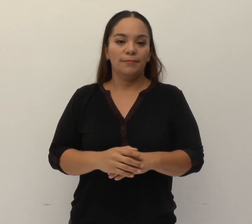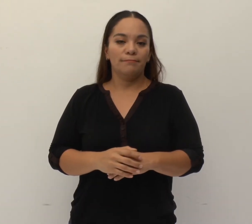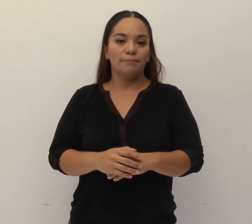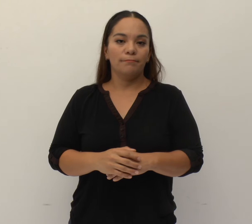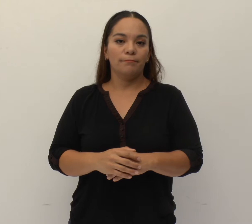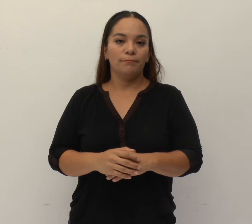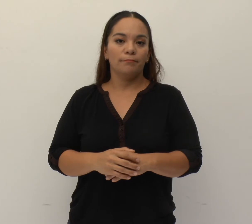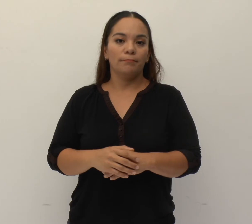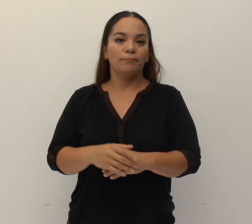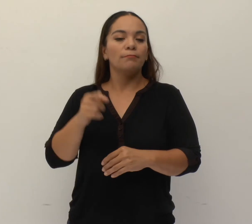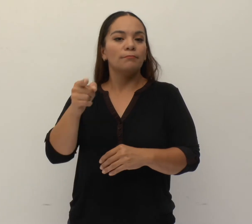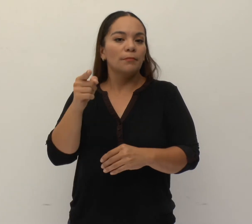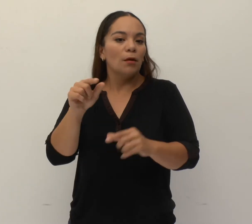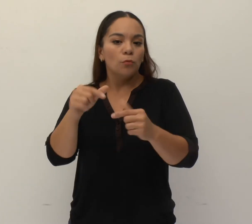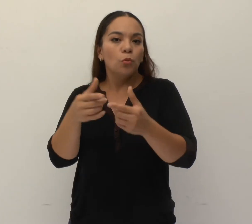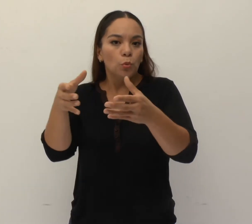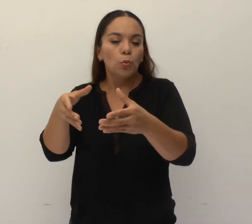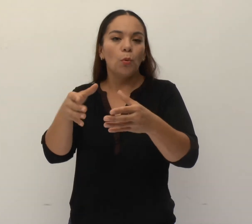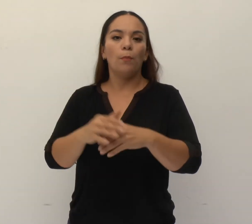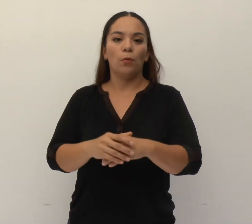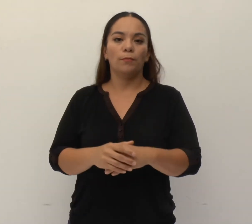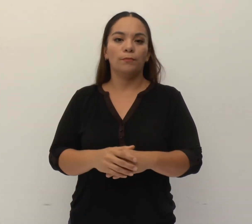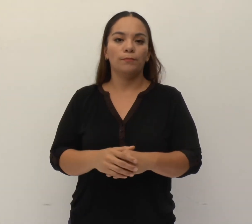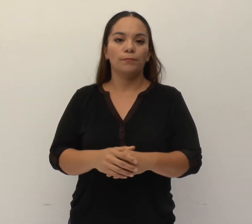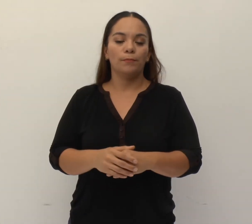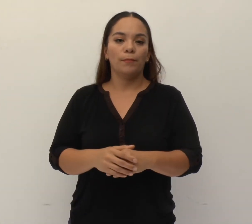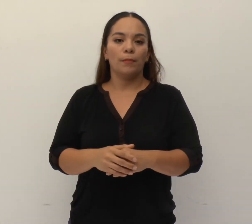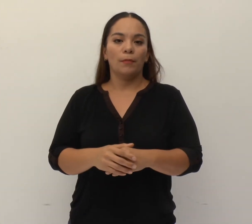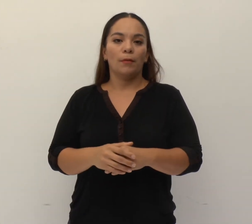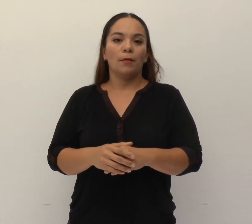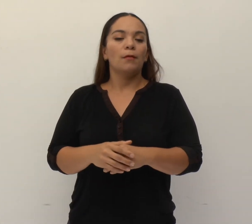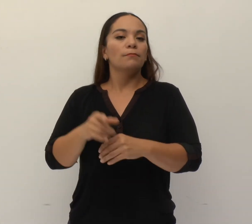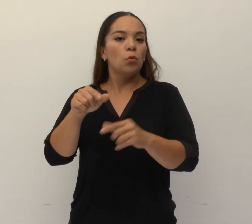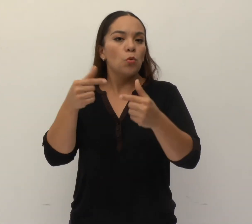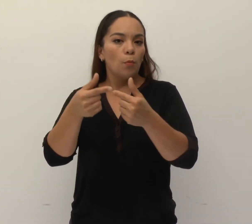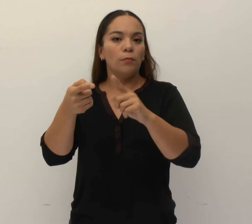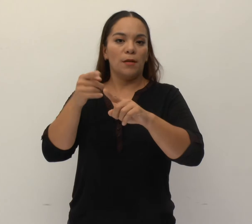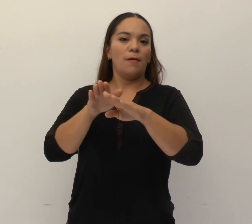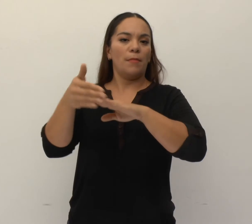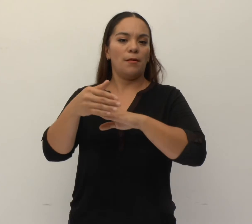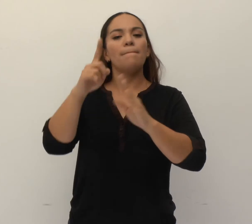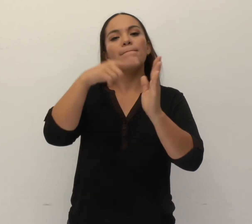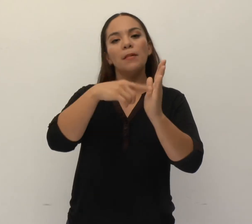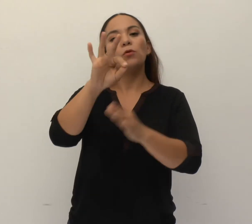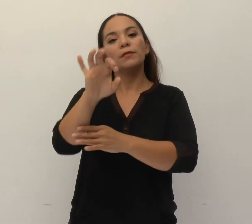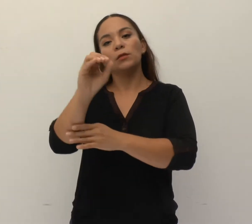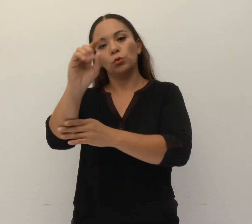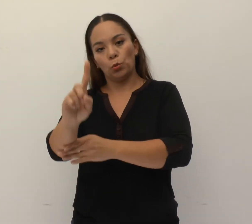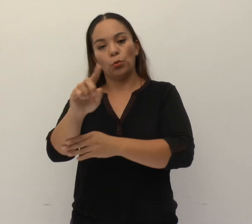honorable Alexander Duford Mowat en King St. Catherine, en Jamaica. Eso fue en el